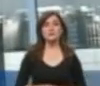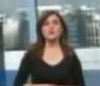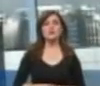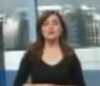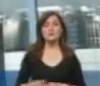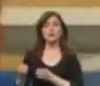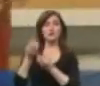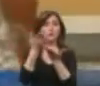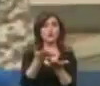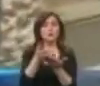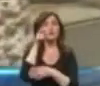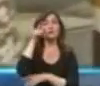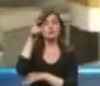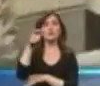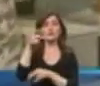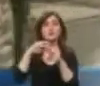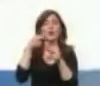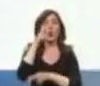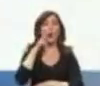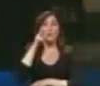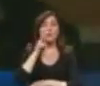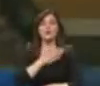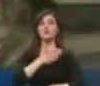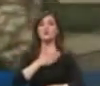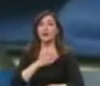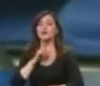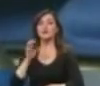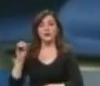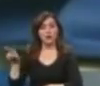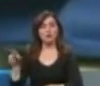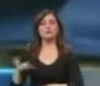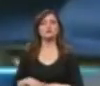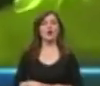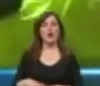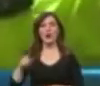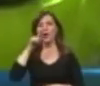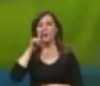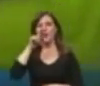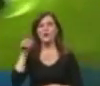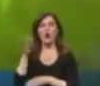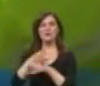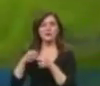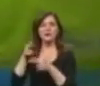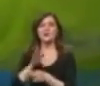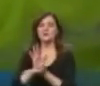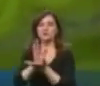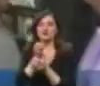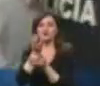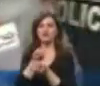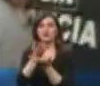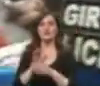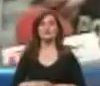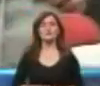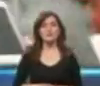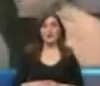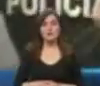de la información entregada a la fiscalía por el ex hombre de confianza de Rivera, quien aseguró en su declaración, pese a las constantes negativas, que